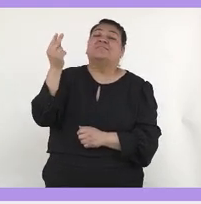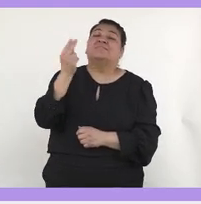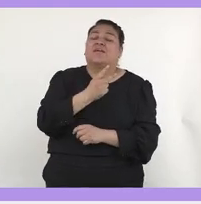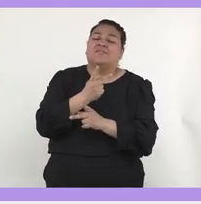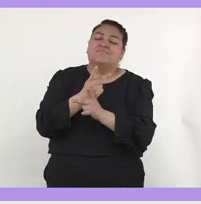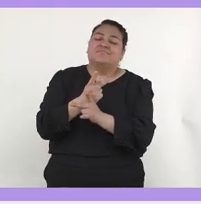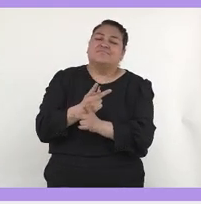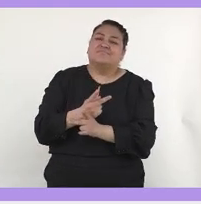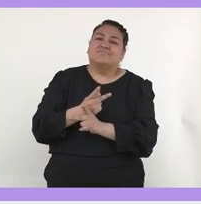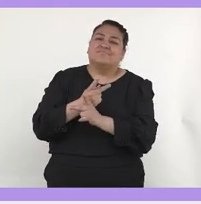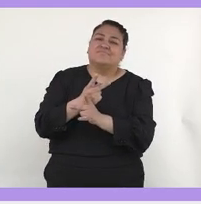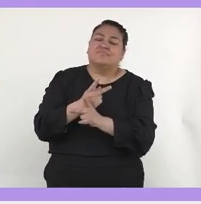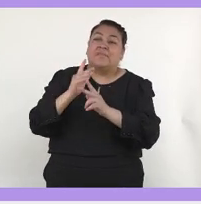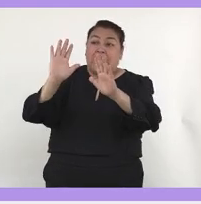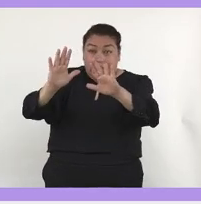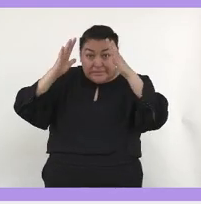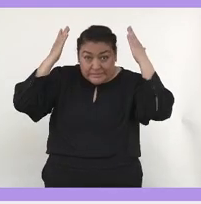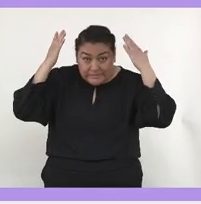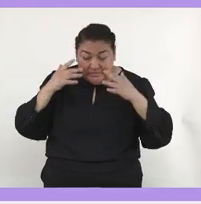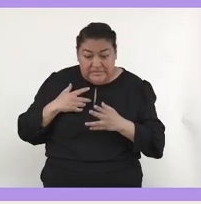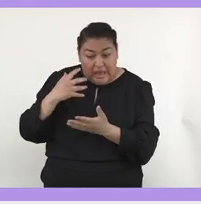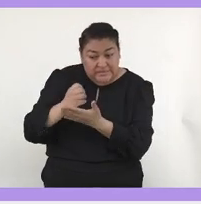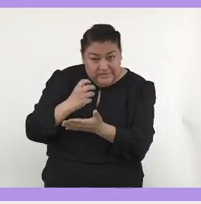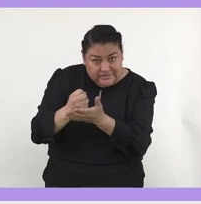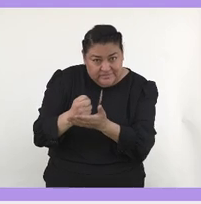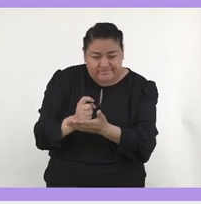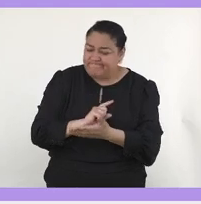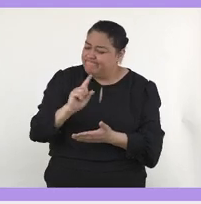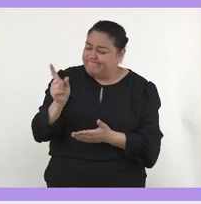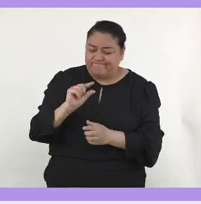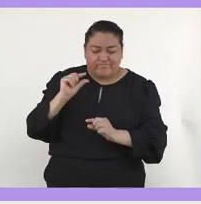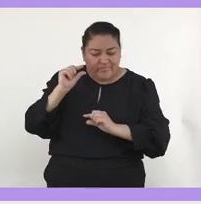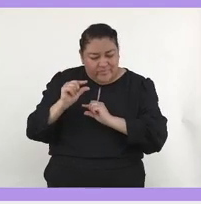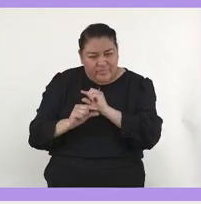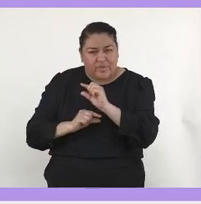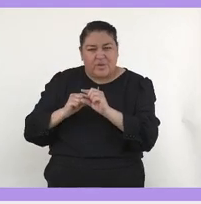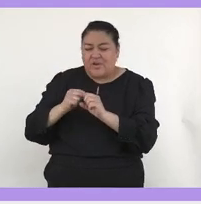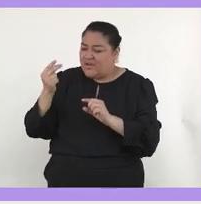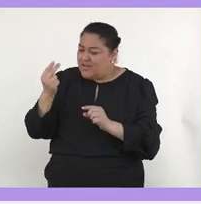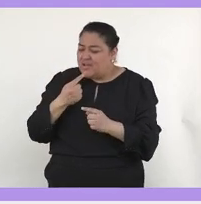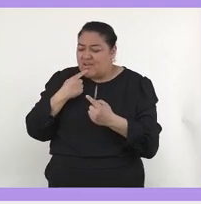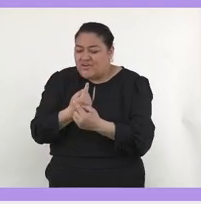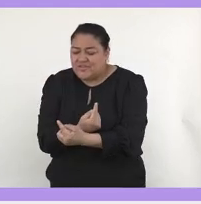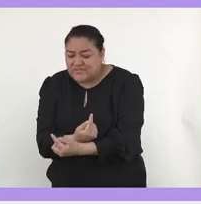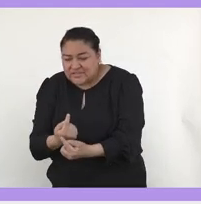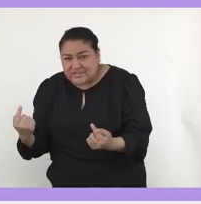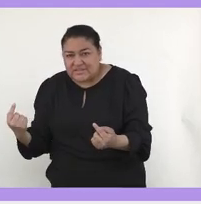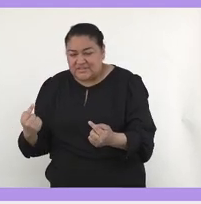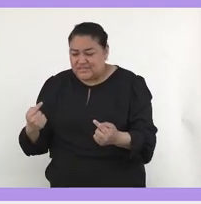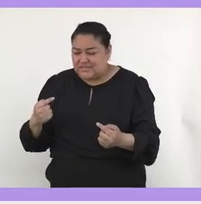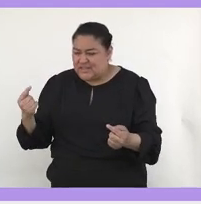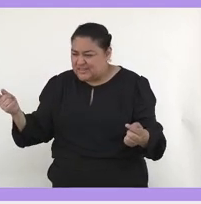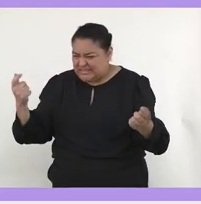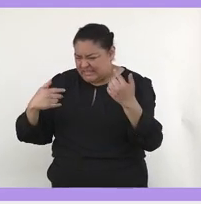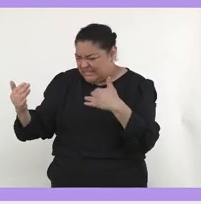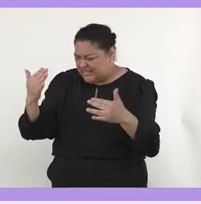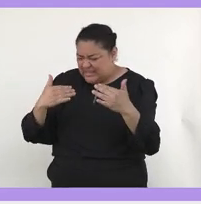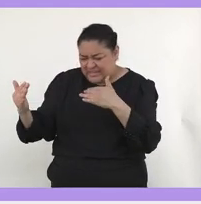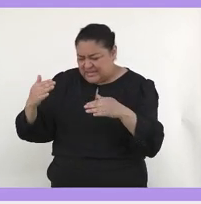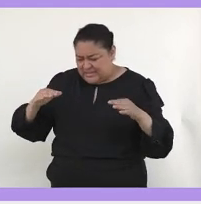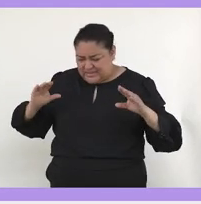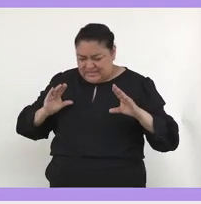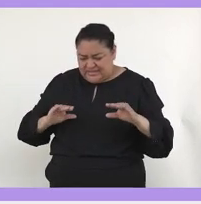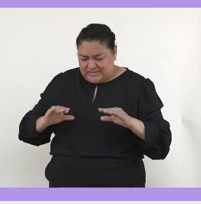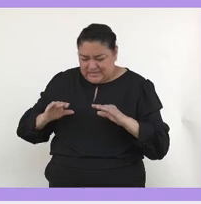Porque si queremos tener una estructura sostenible la base tiene que ser fuerte por eso es tan importante